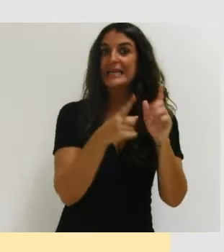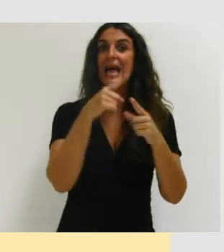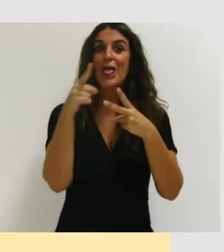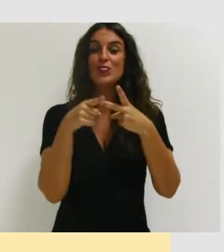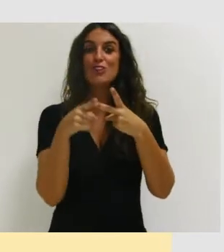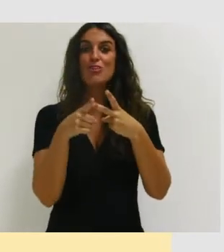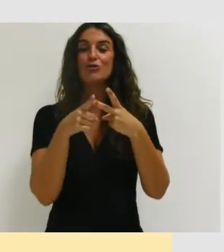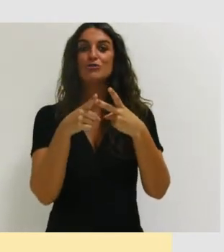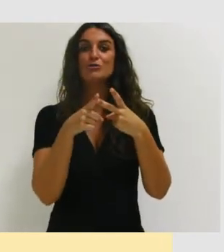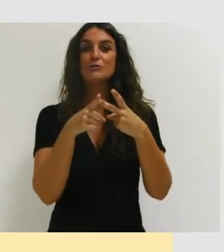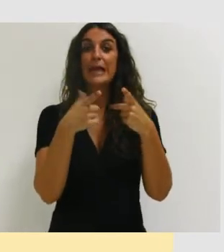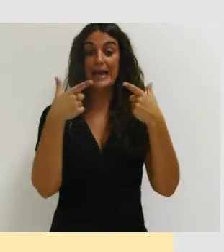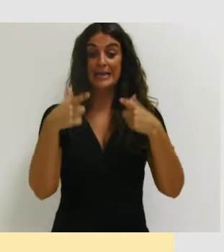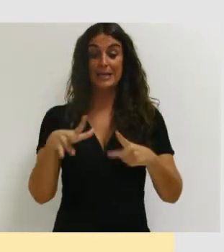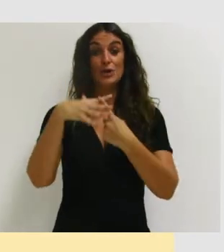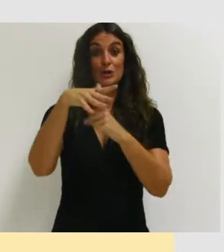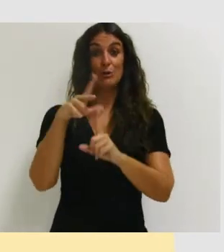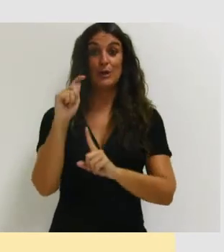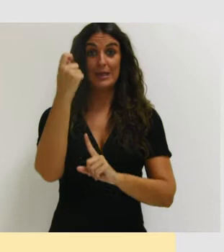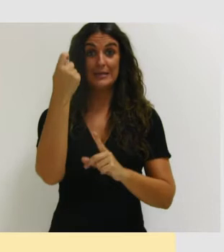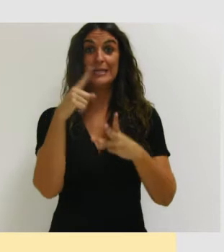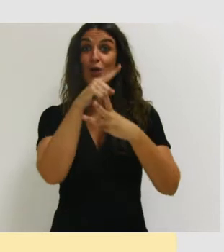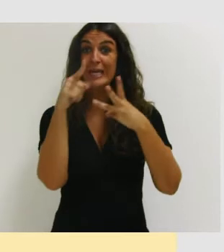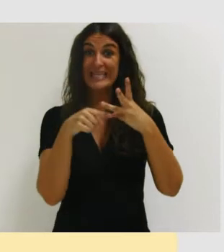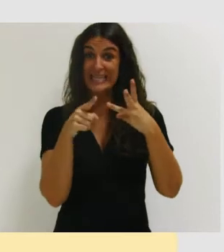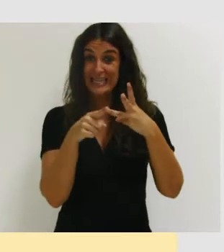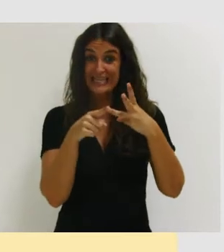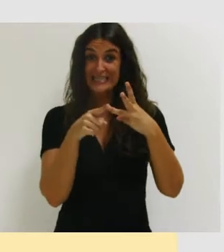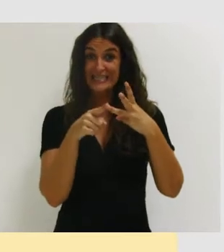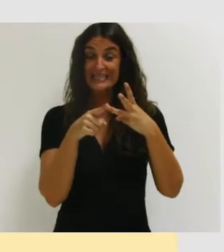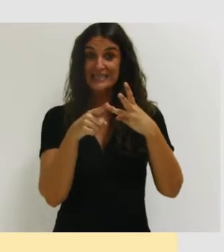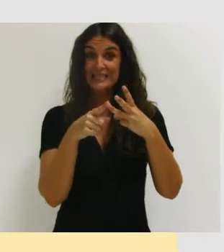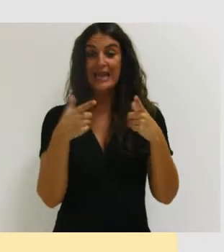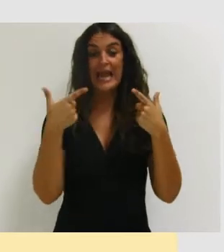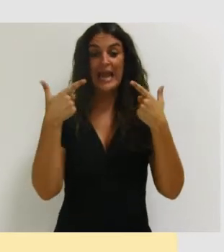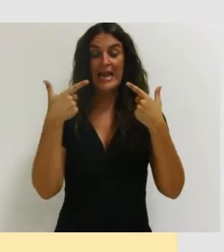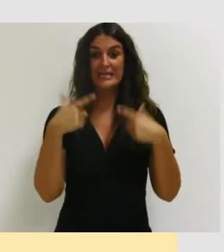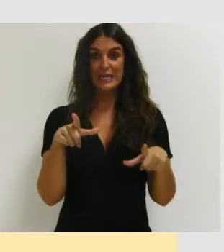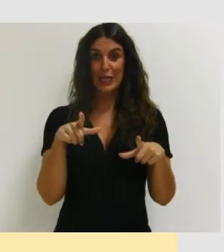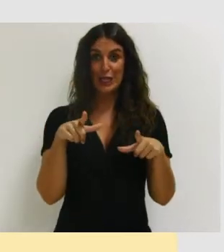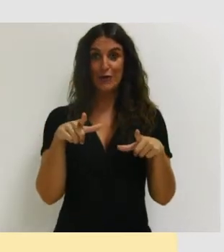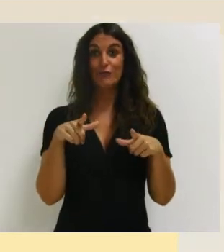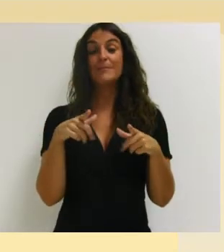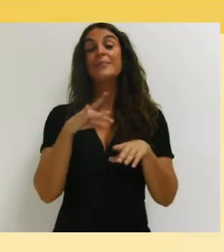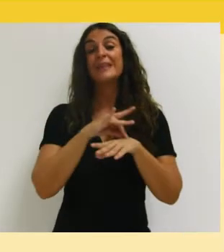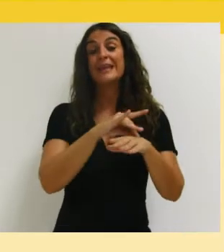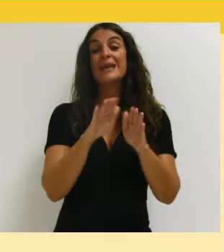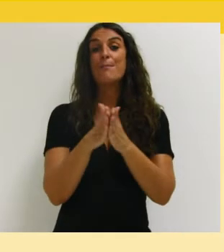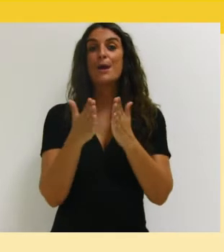2. En la sección de casos de éxito. Y 3. En la sección de guías, manuales y